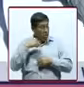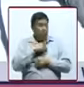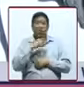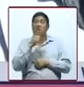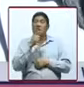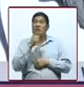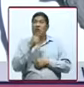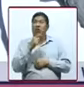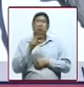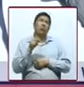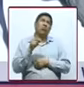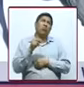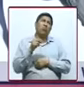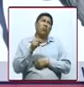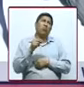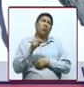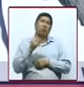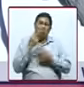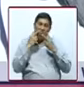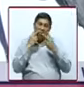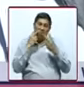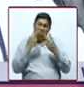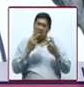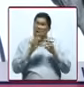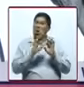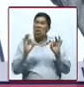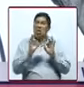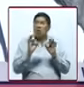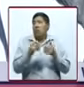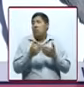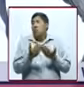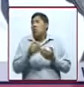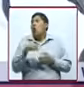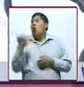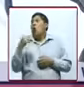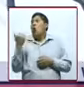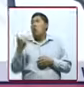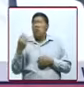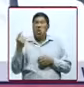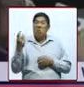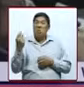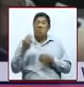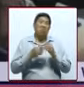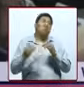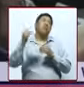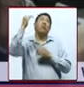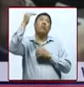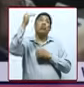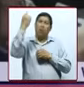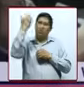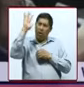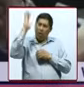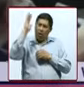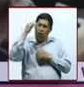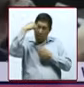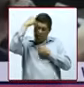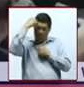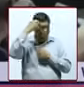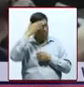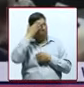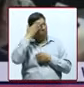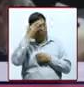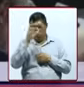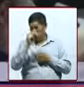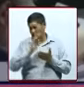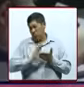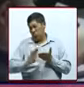candidato. No que no se elija a nadie y o de paso venga un tercero que por la ventana o por el techo quiera ser candidato del MAS. Eso no vamos a